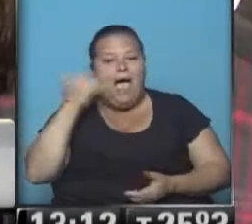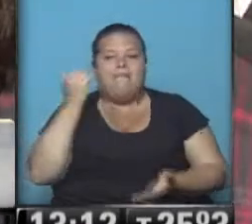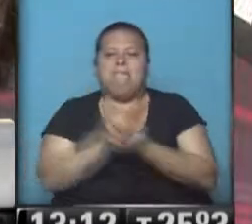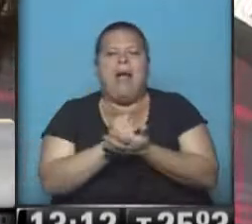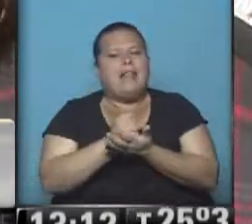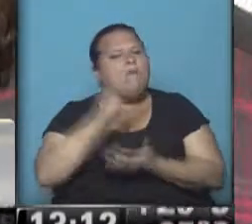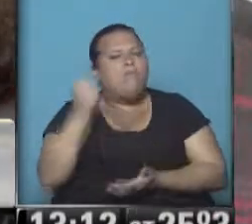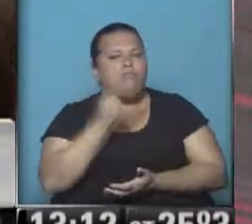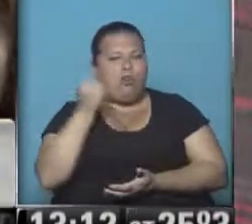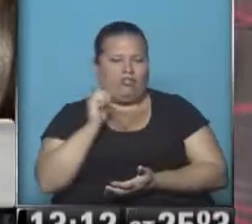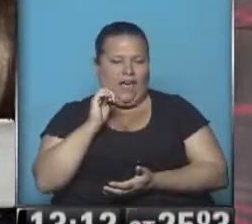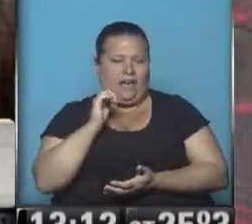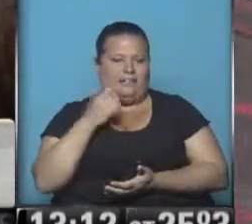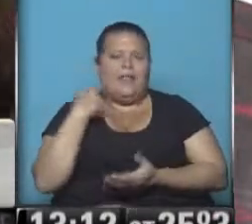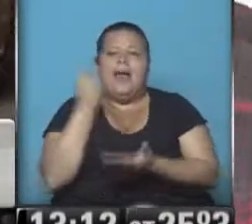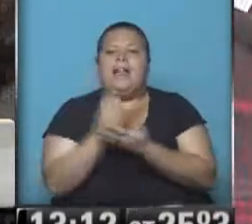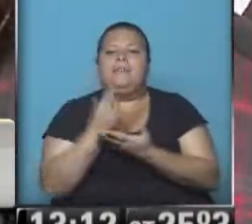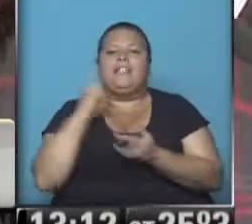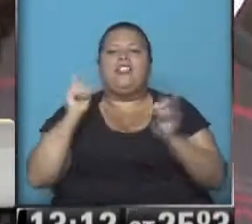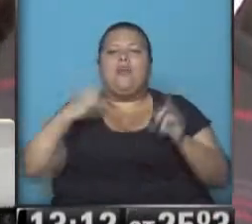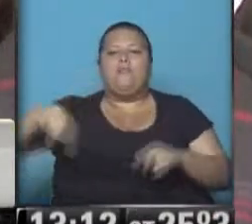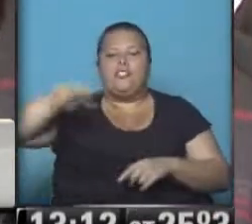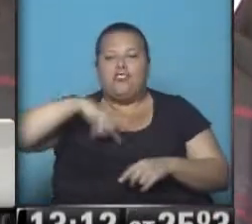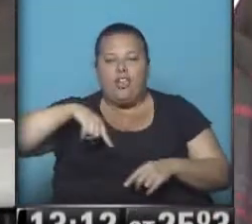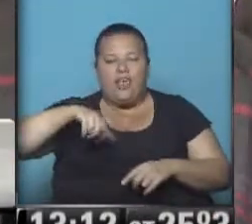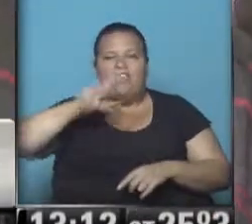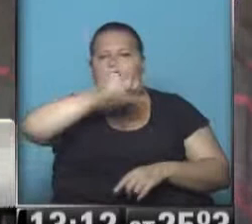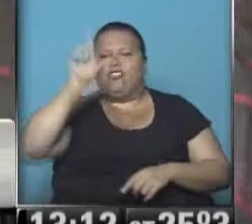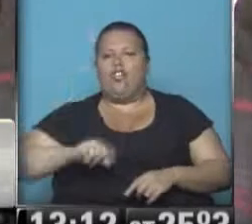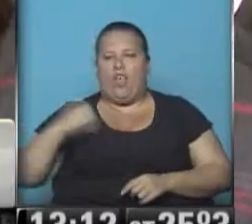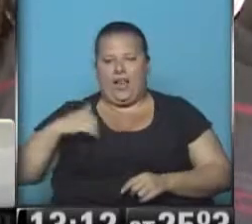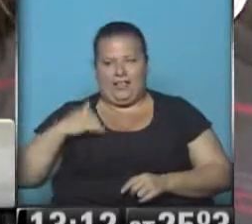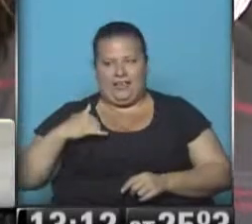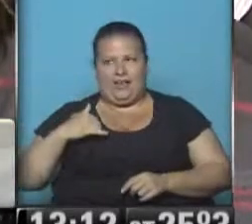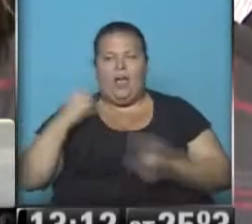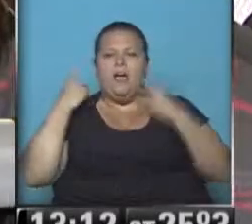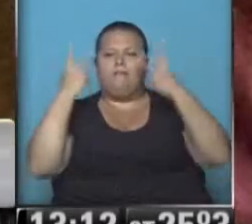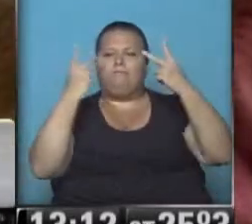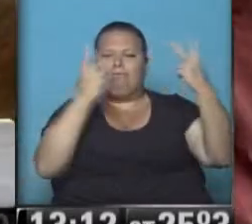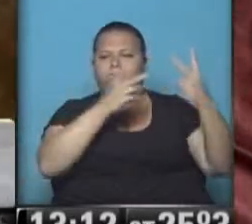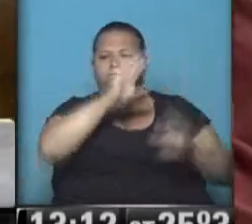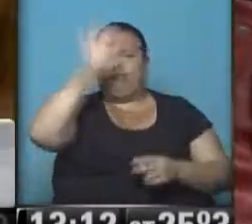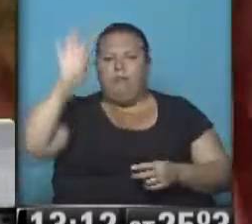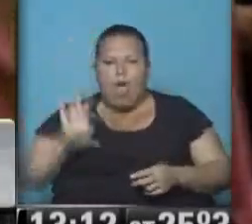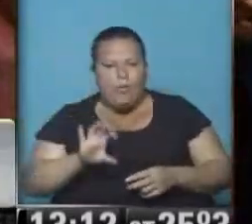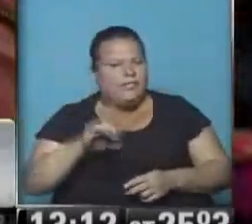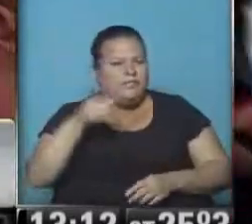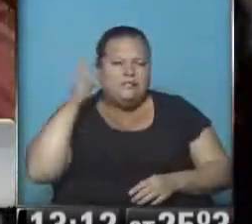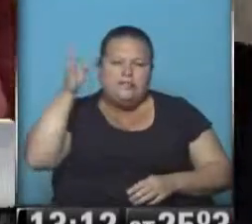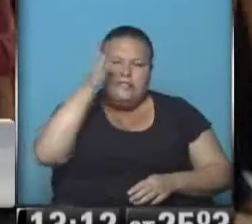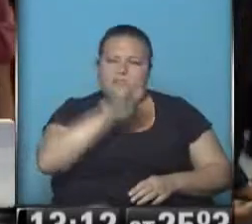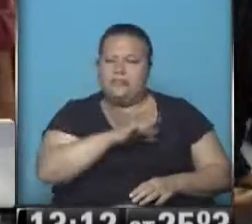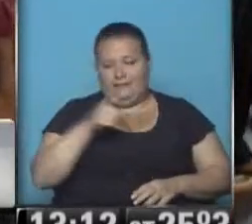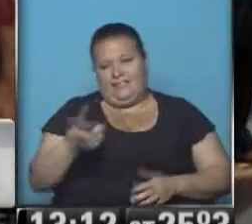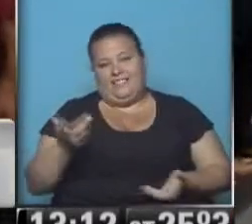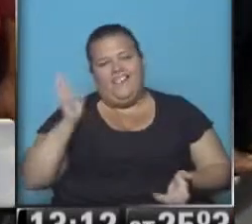muy profunda en la representación de los docentes de todo el país. Ha recorrido las provincias como ninguna, sin ninguna duda